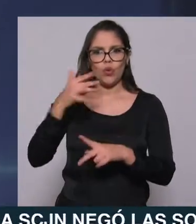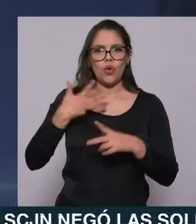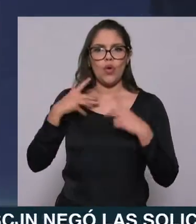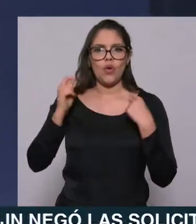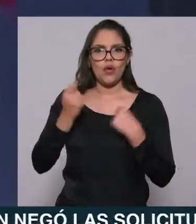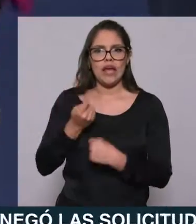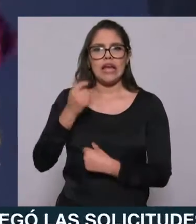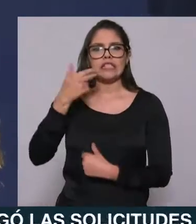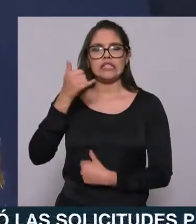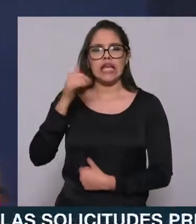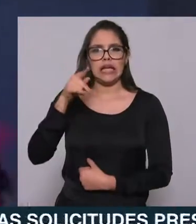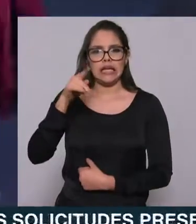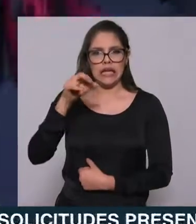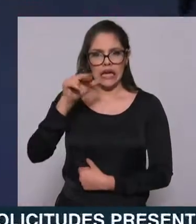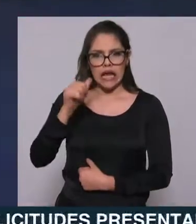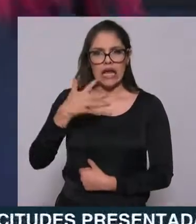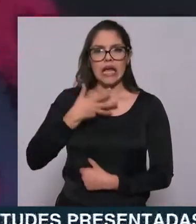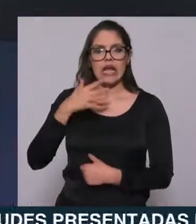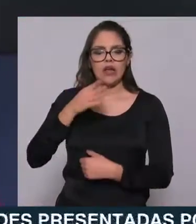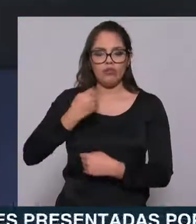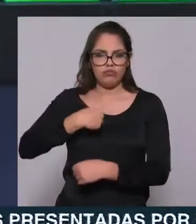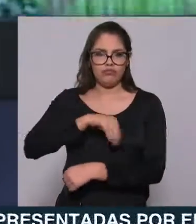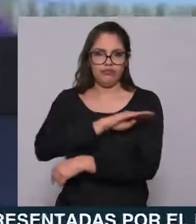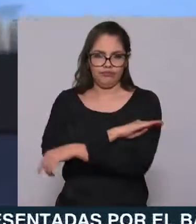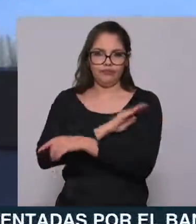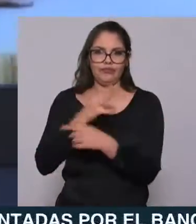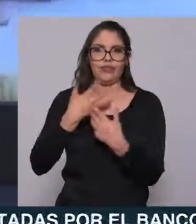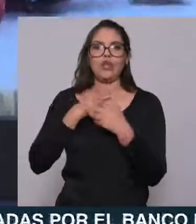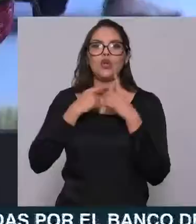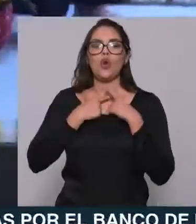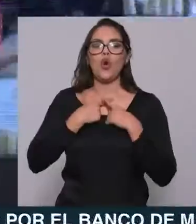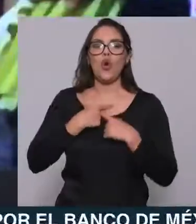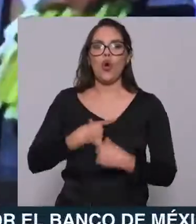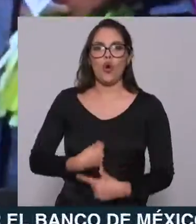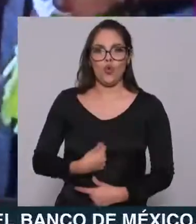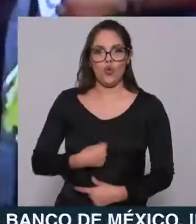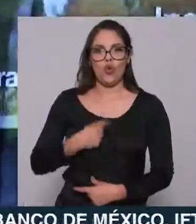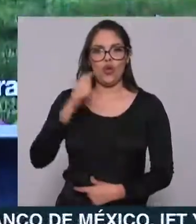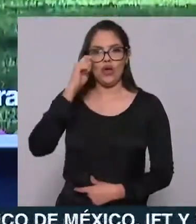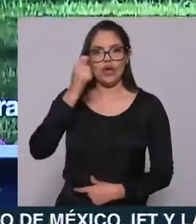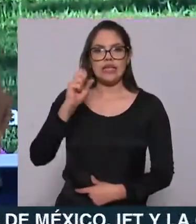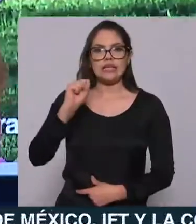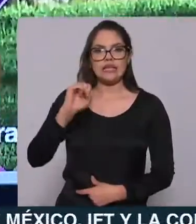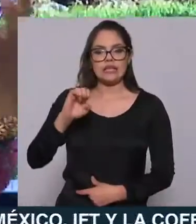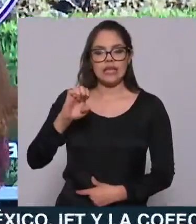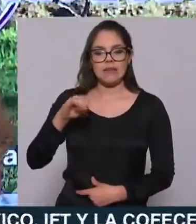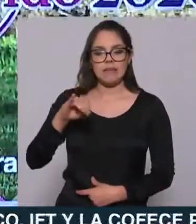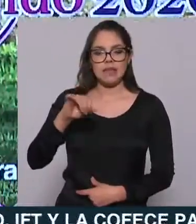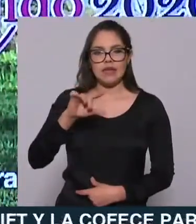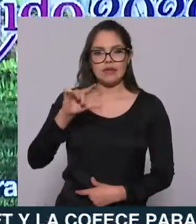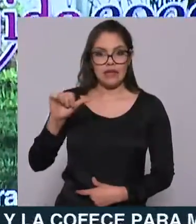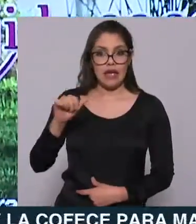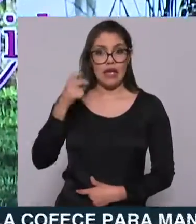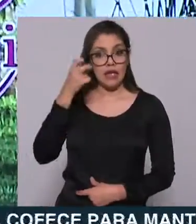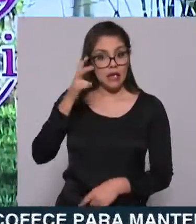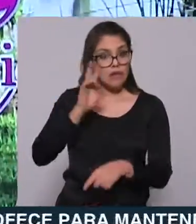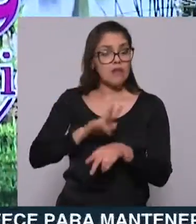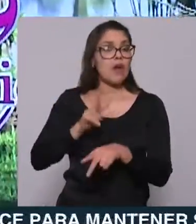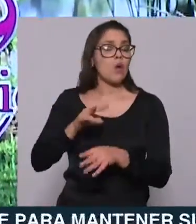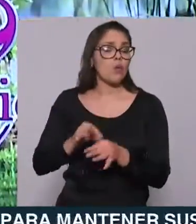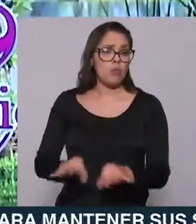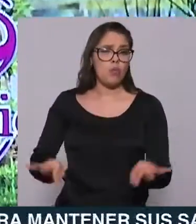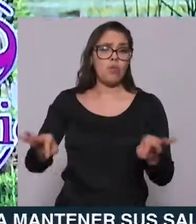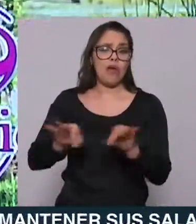chaquiras y con rebozo y con collares de semillas. Esto es muy importante porque